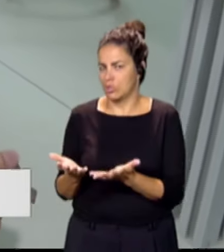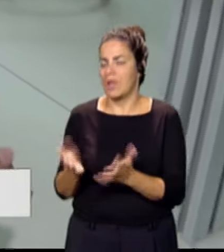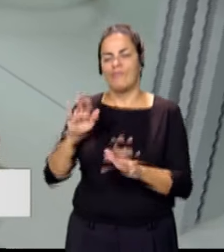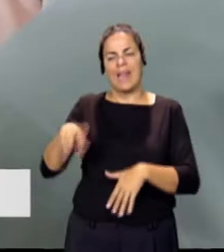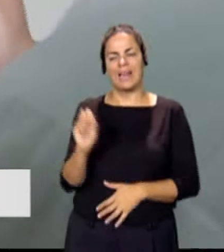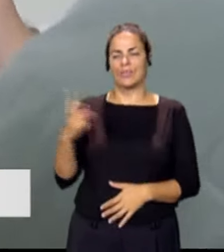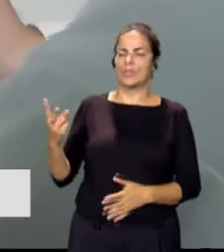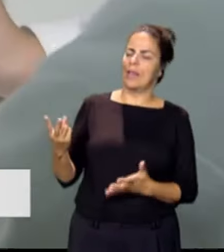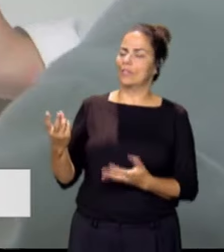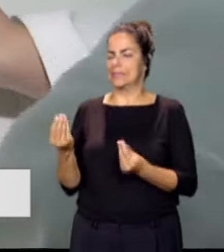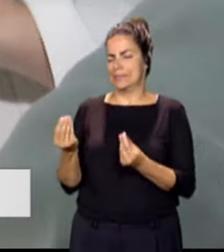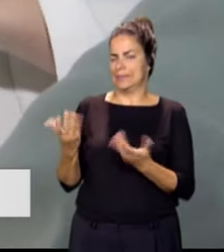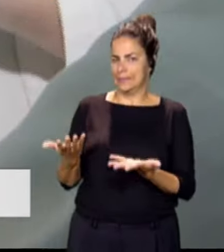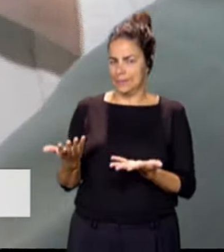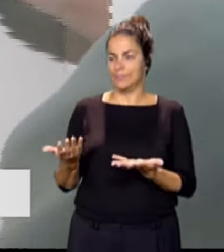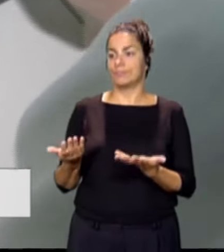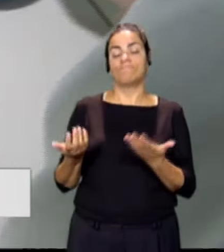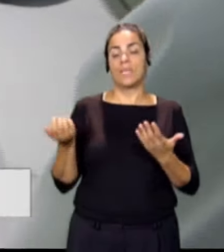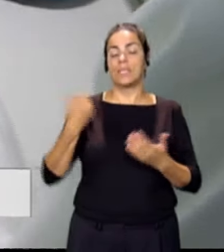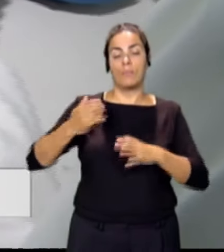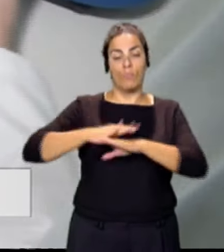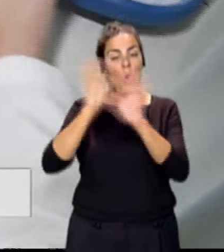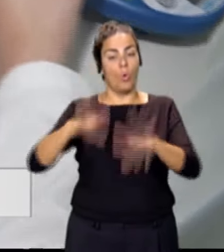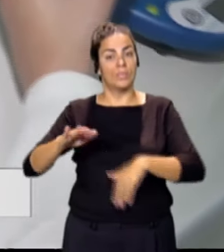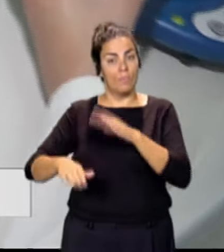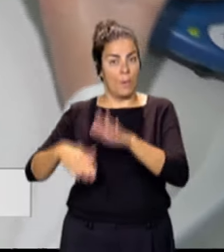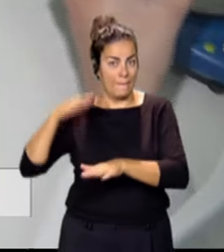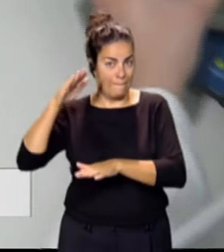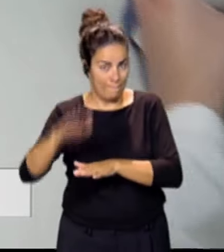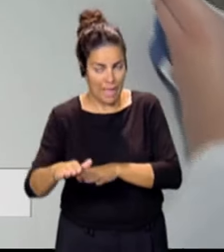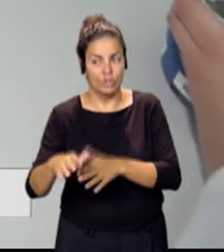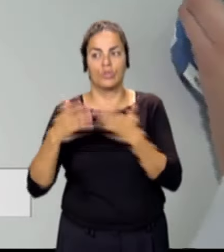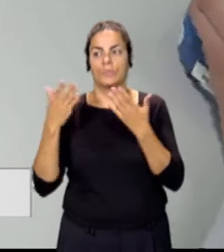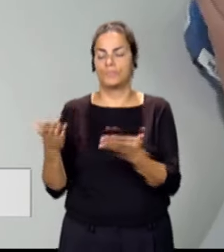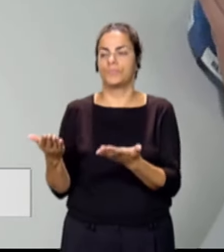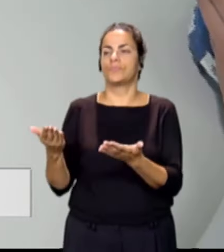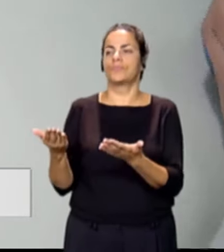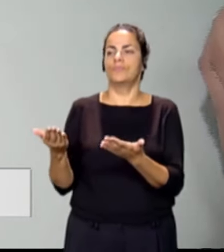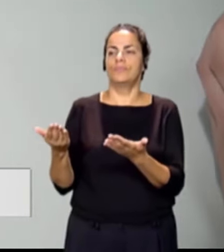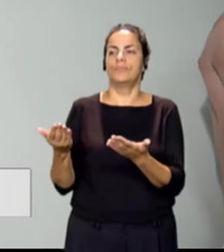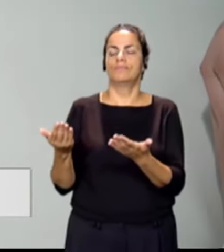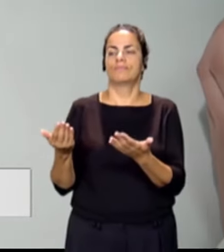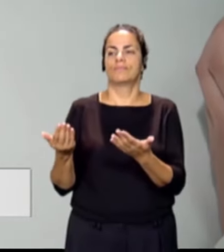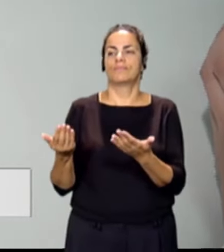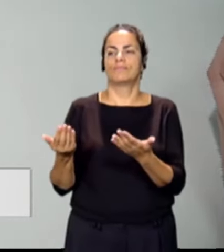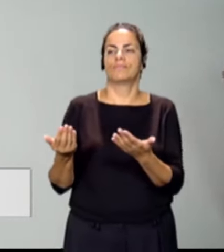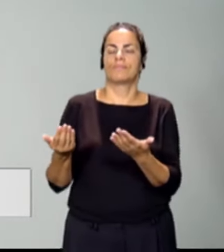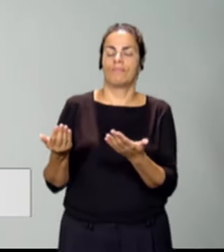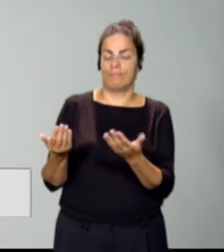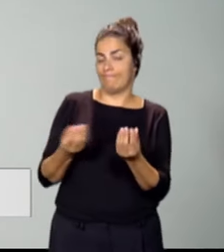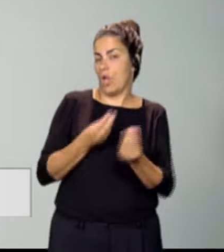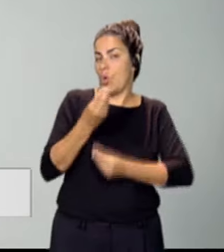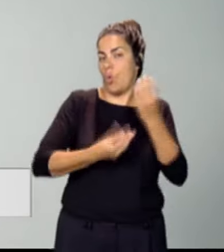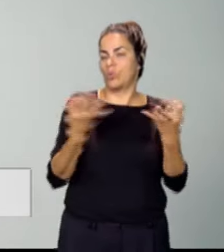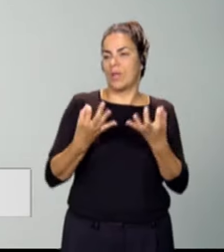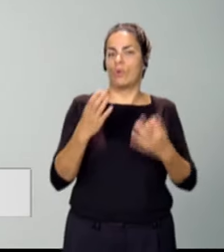queríamos después tenemos un último paso que este es eh utilizar o bien eh